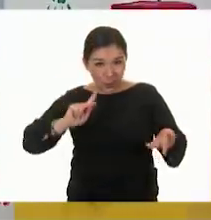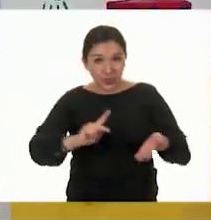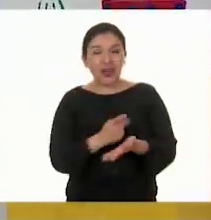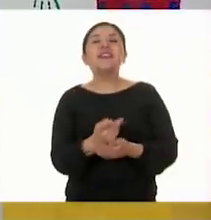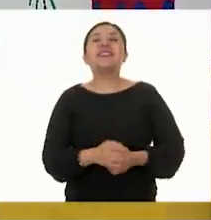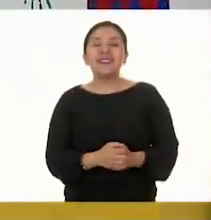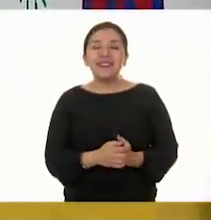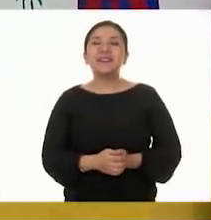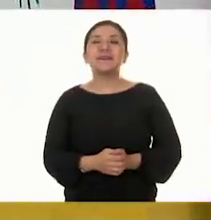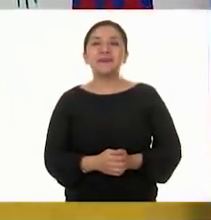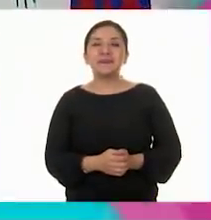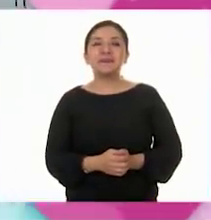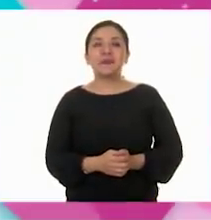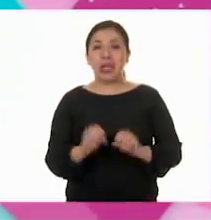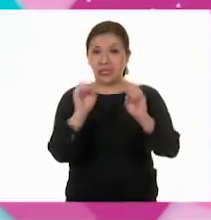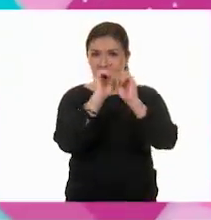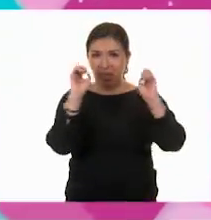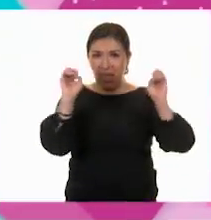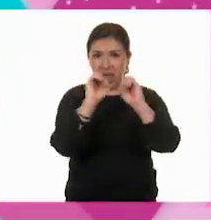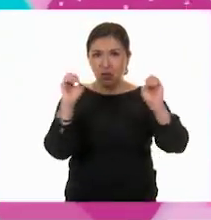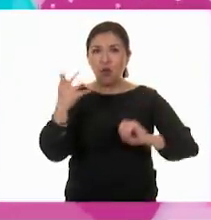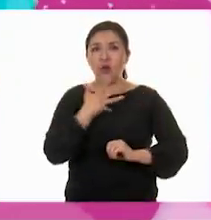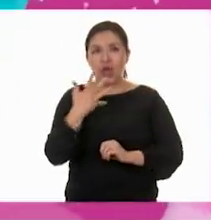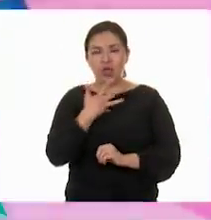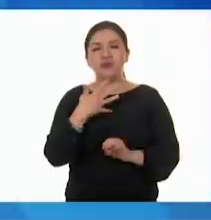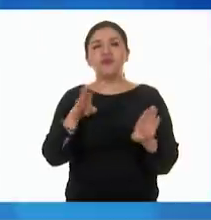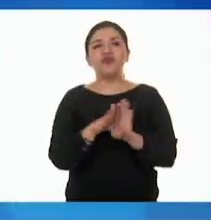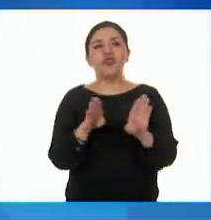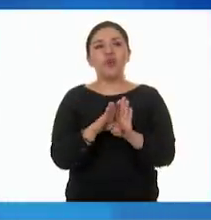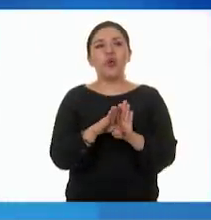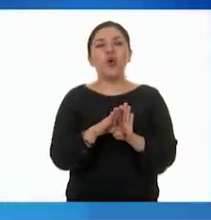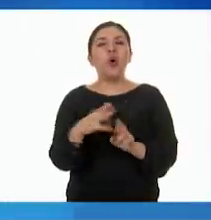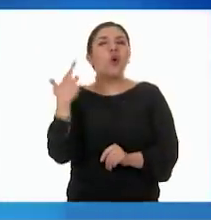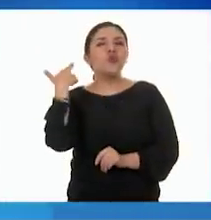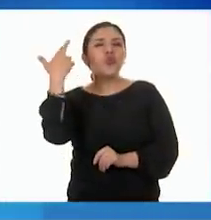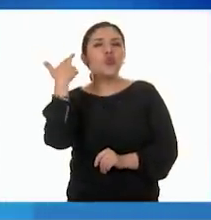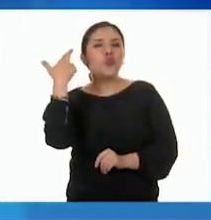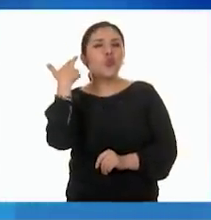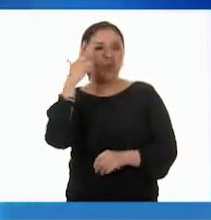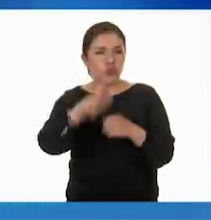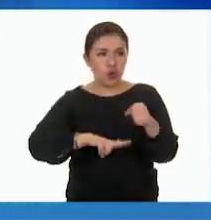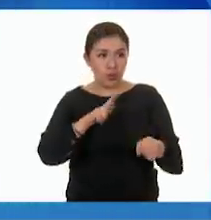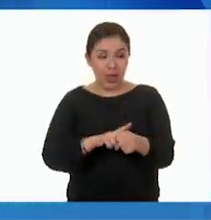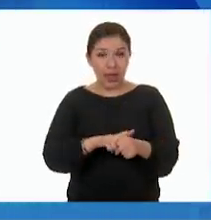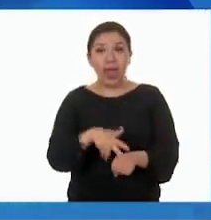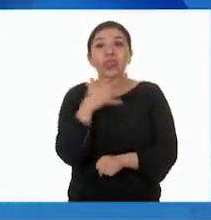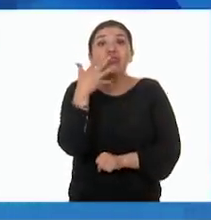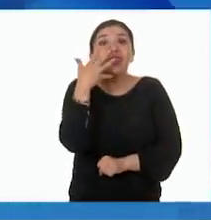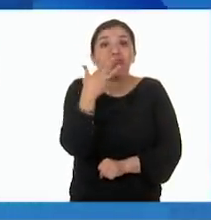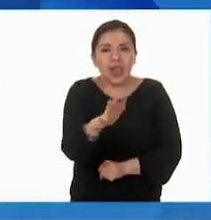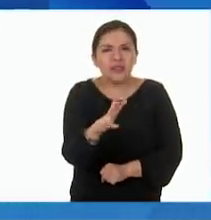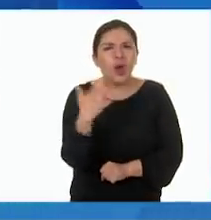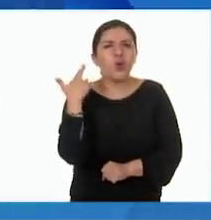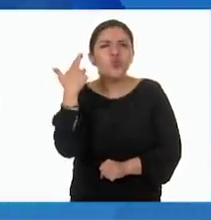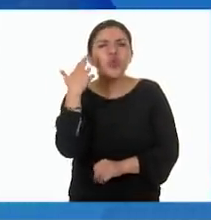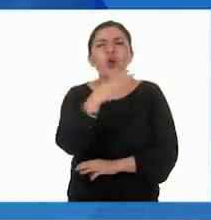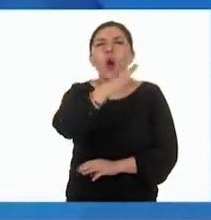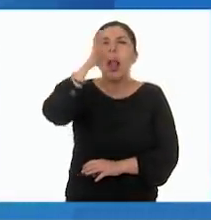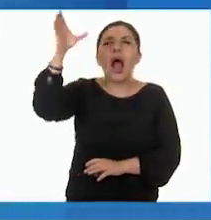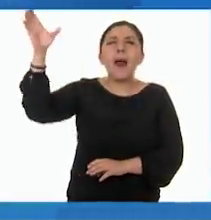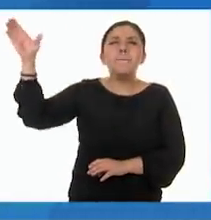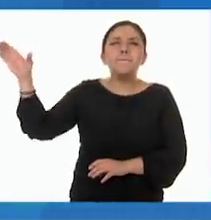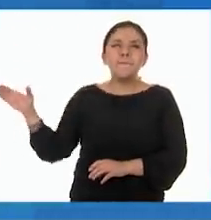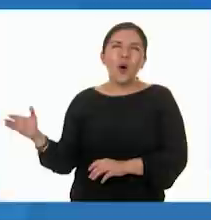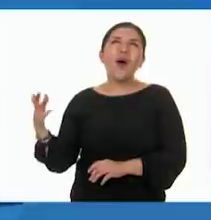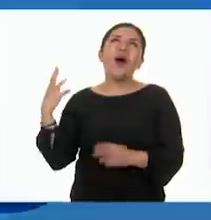vez? En 0 decibeles tenemos el umbral de la audición. En 10 decibeles, un ruido del campo. ¡Ay,